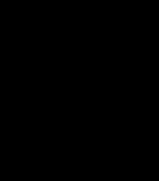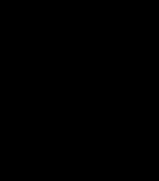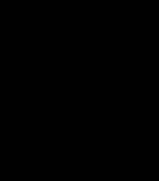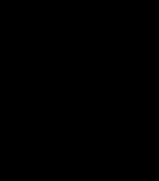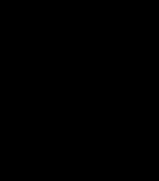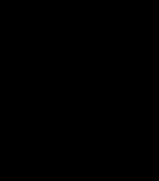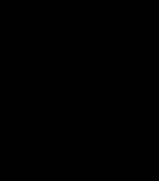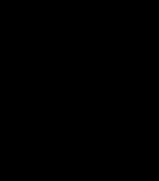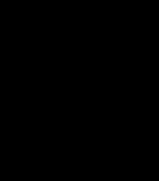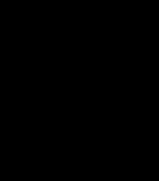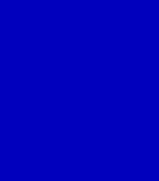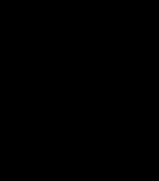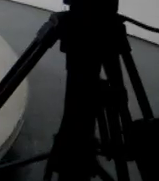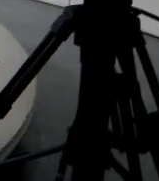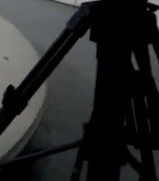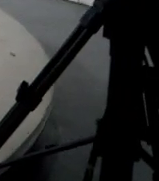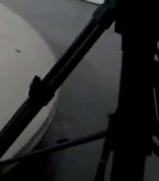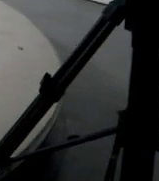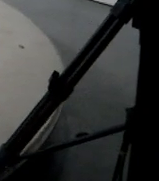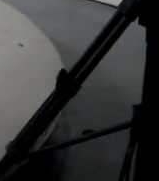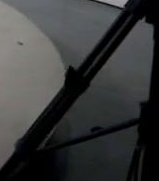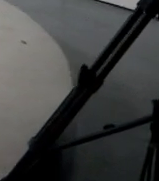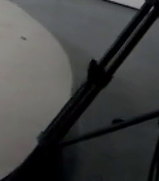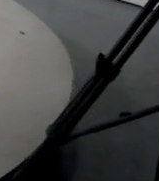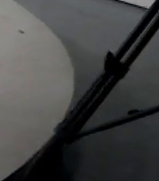Costa Rica Televisión.